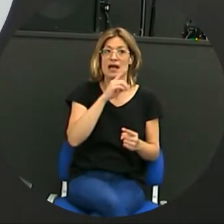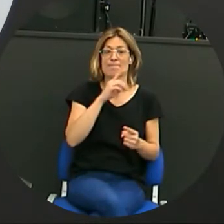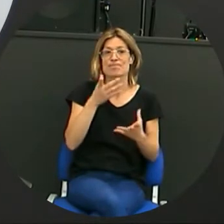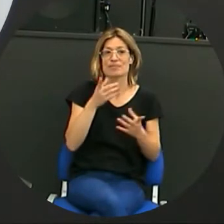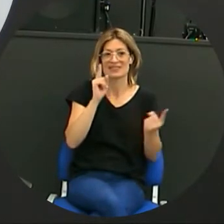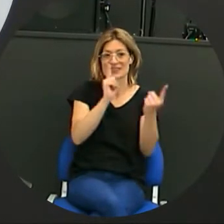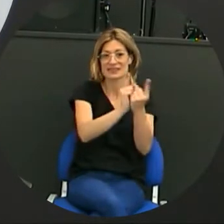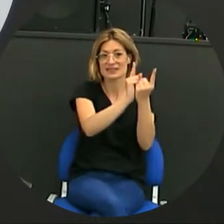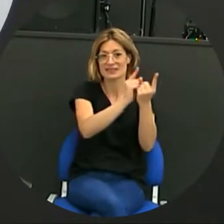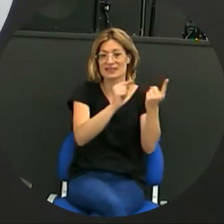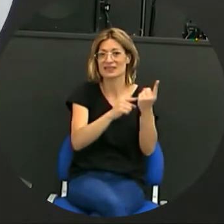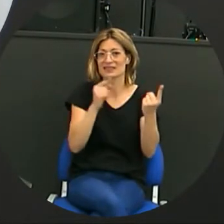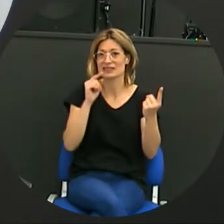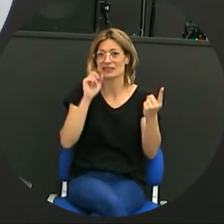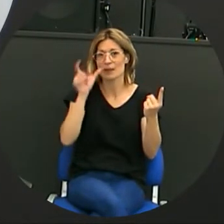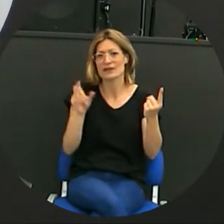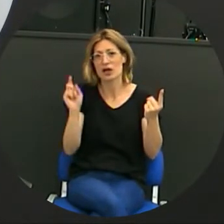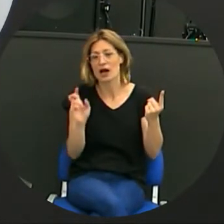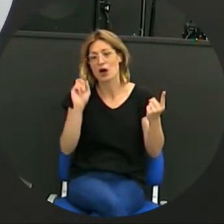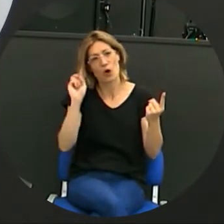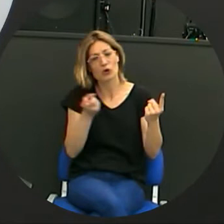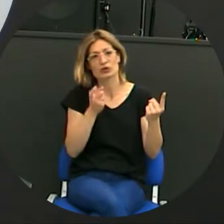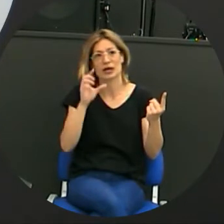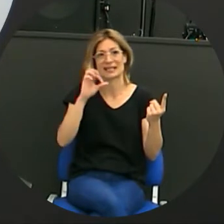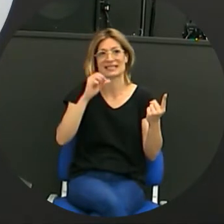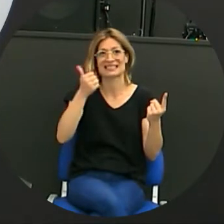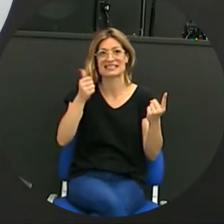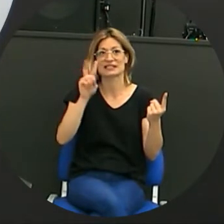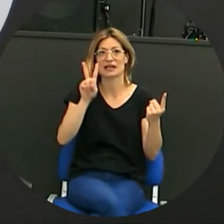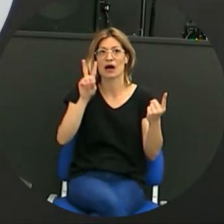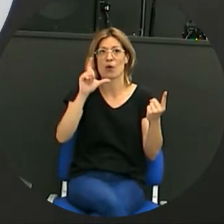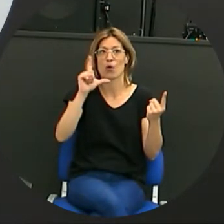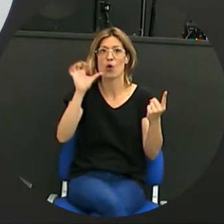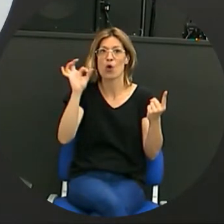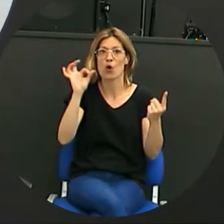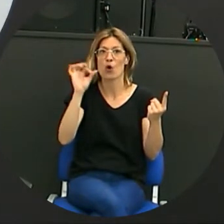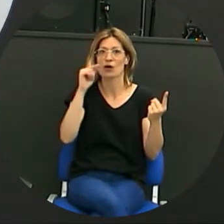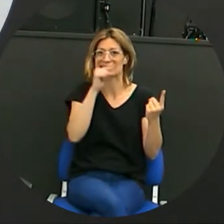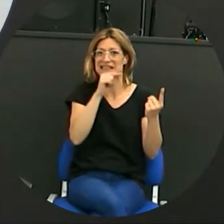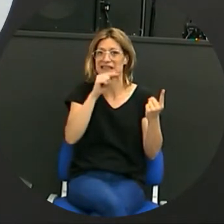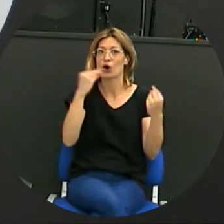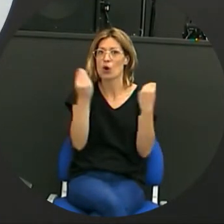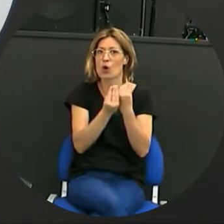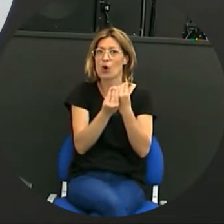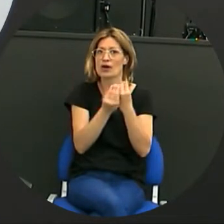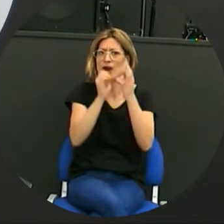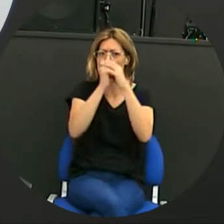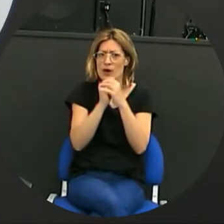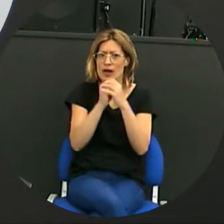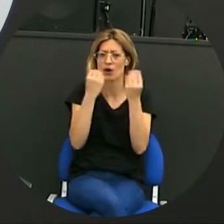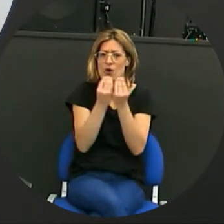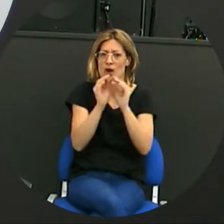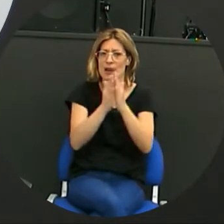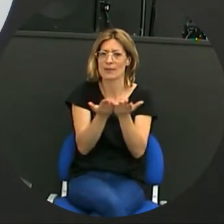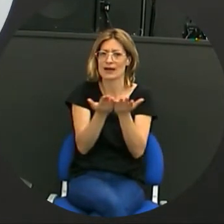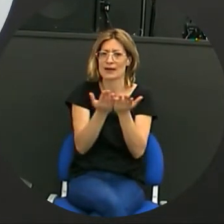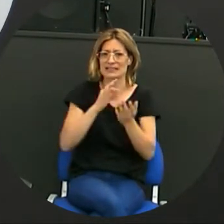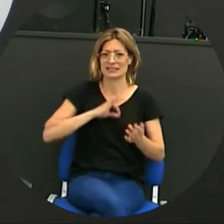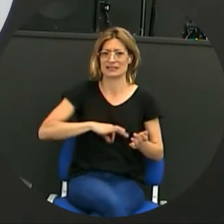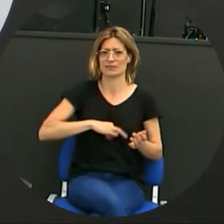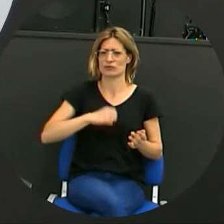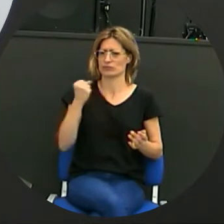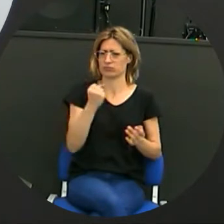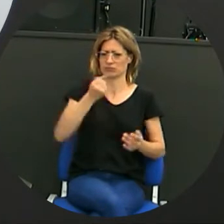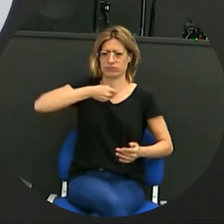vez éste pudiera, a través de la oración y de la palabra, ser lleno del poder del Espíritu y ser